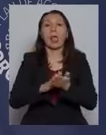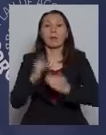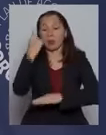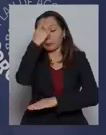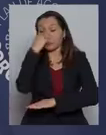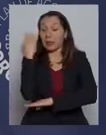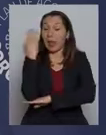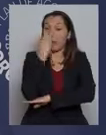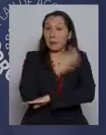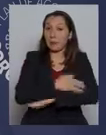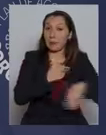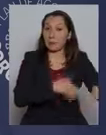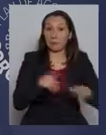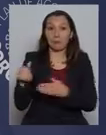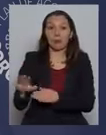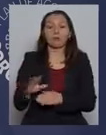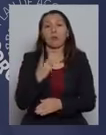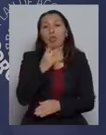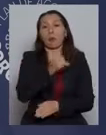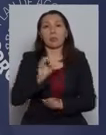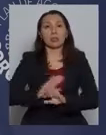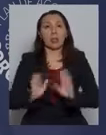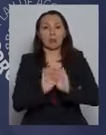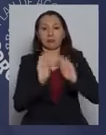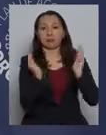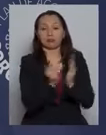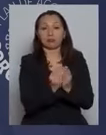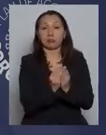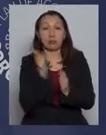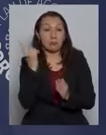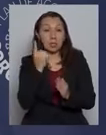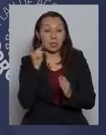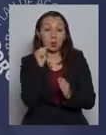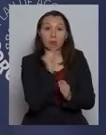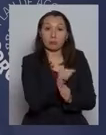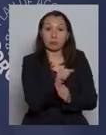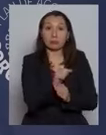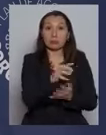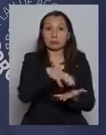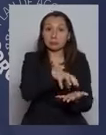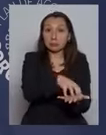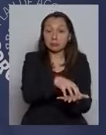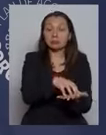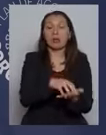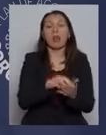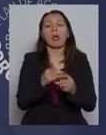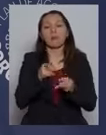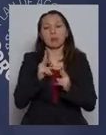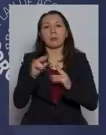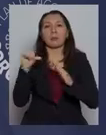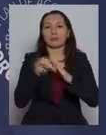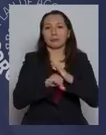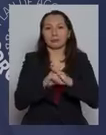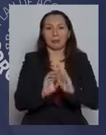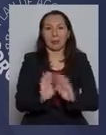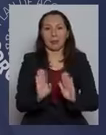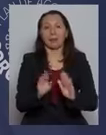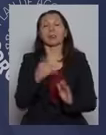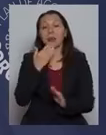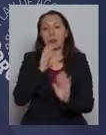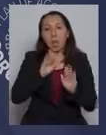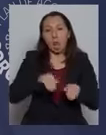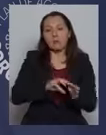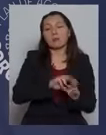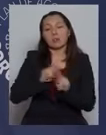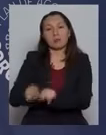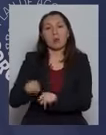Rapa Nui, habiendo solamente 2 casos, porque la situación particular de Rapa Nui permite haber tomado cuarentena. Lo mismo hicimos,